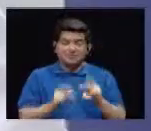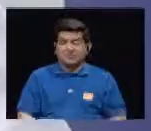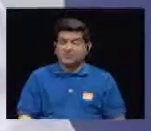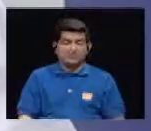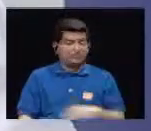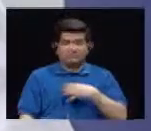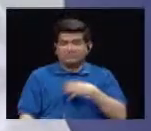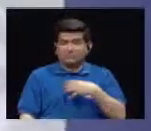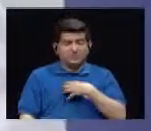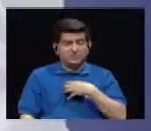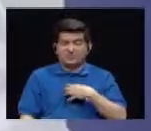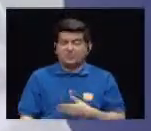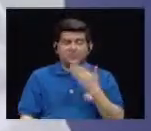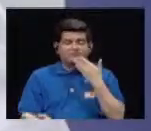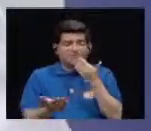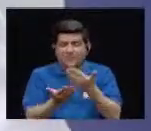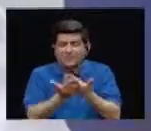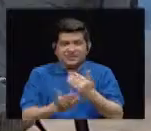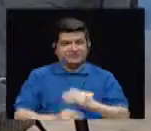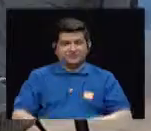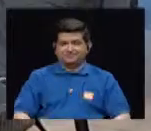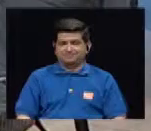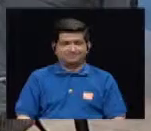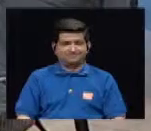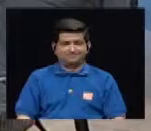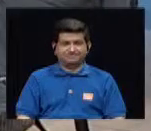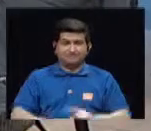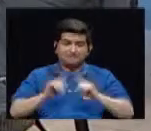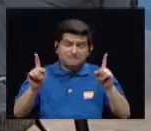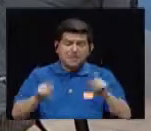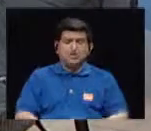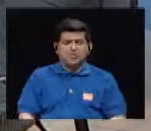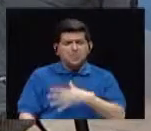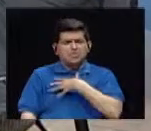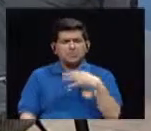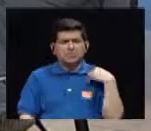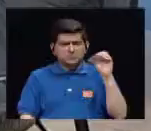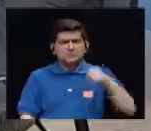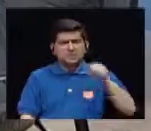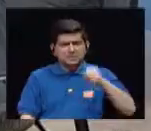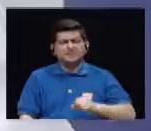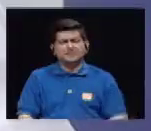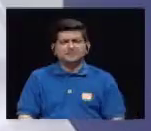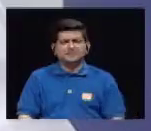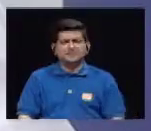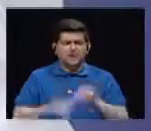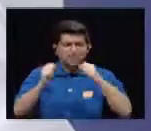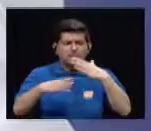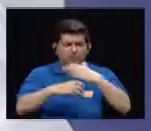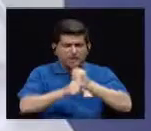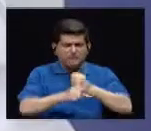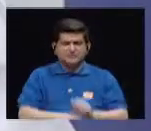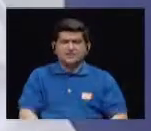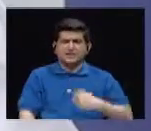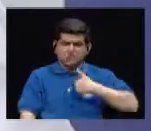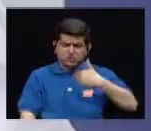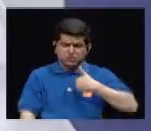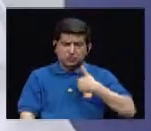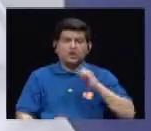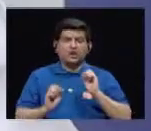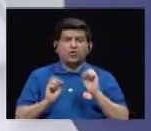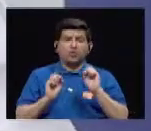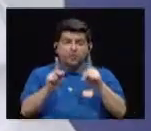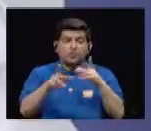es ajeno, digamos, es enemigo de lo bueno. Pero, ¿cómo no? Me encantaría poder hacer, y bueno, si tengo